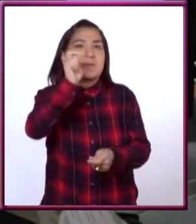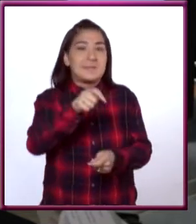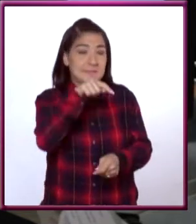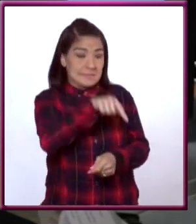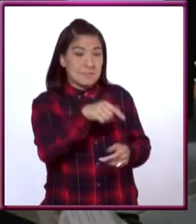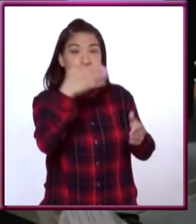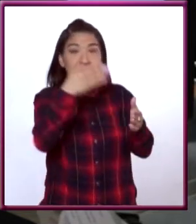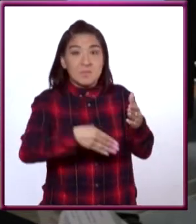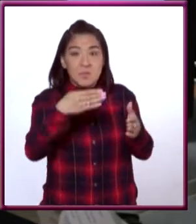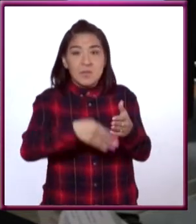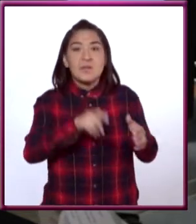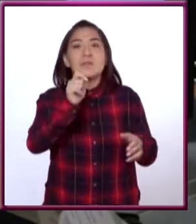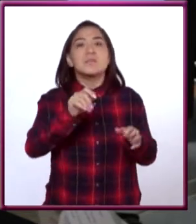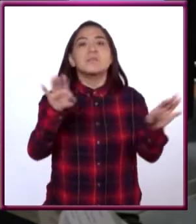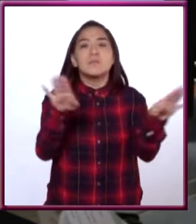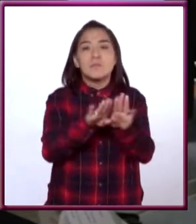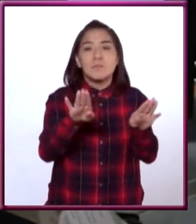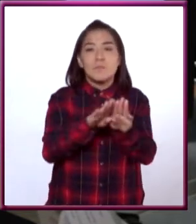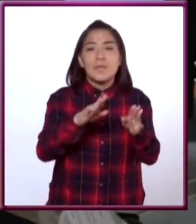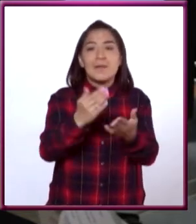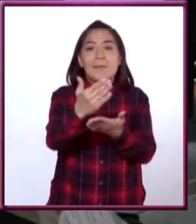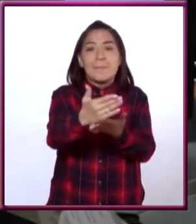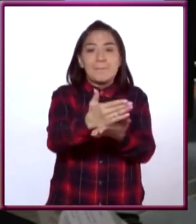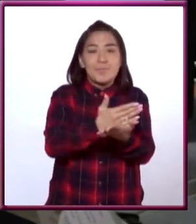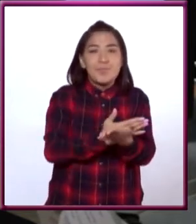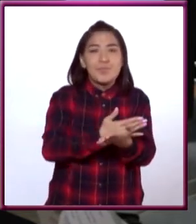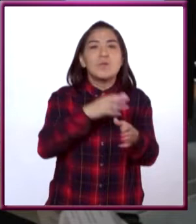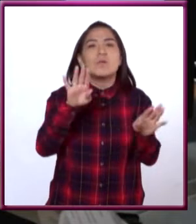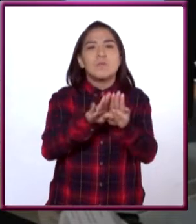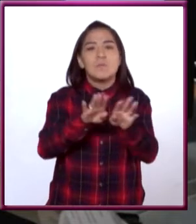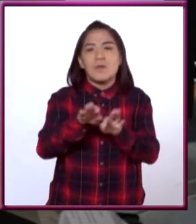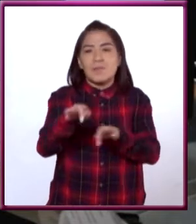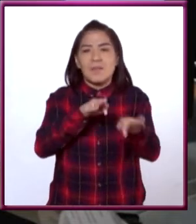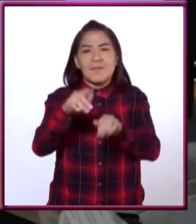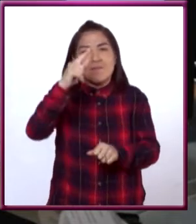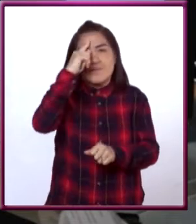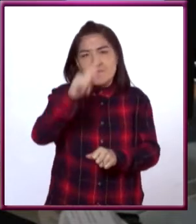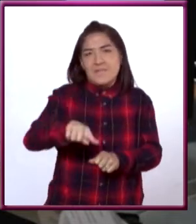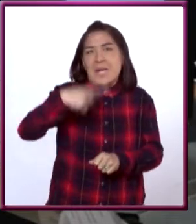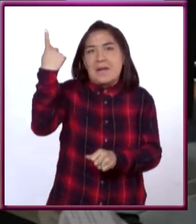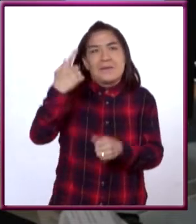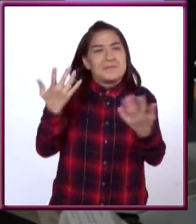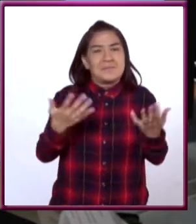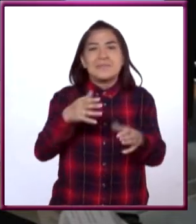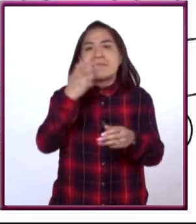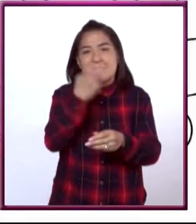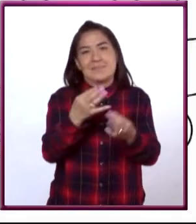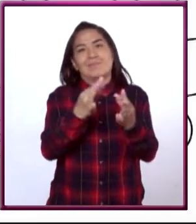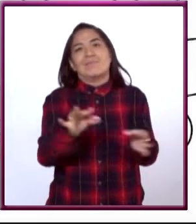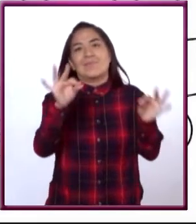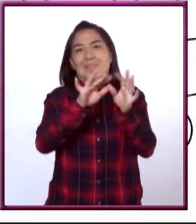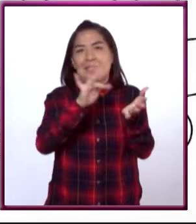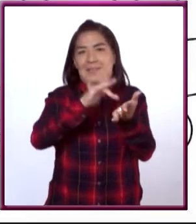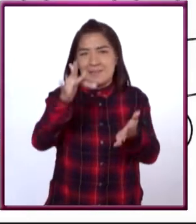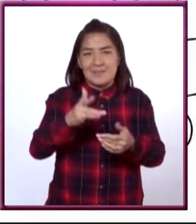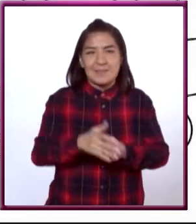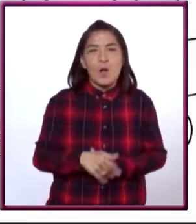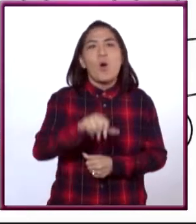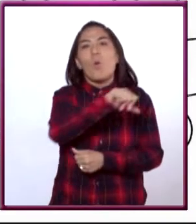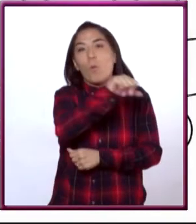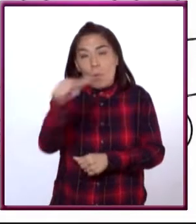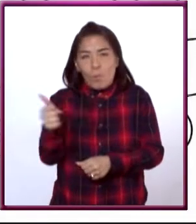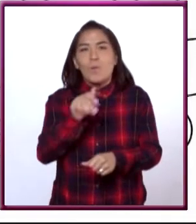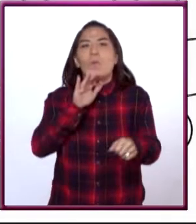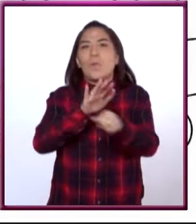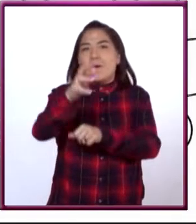sus desarrollos han bajado hasta un 50-40% del tiempo y costo de desarrollo, lo cual es de gran importancia. Otra de